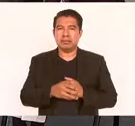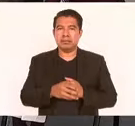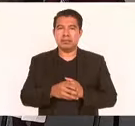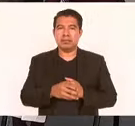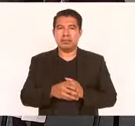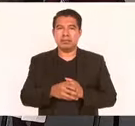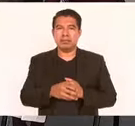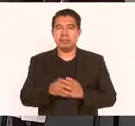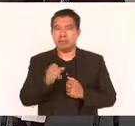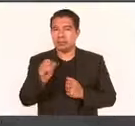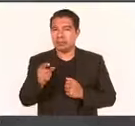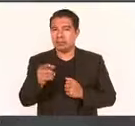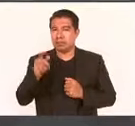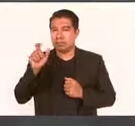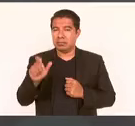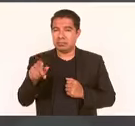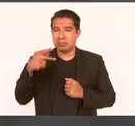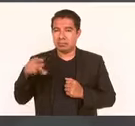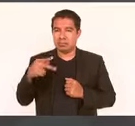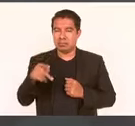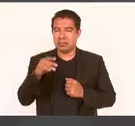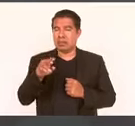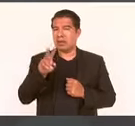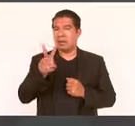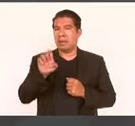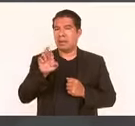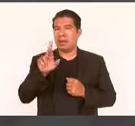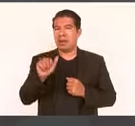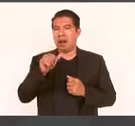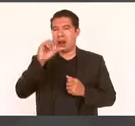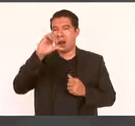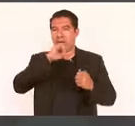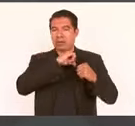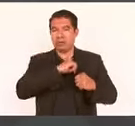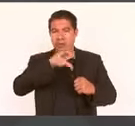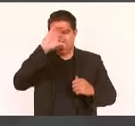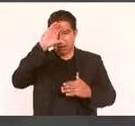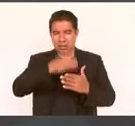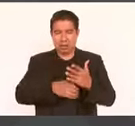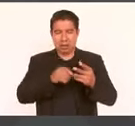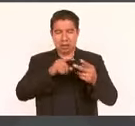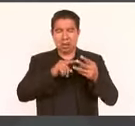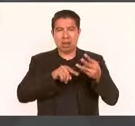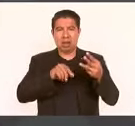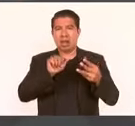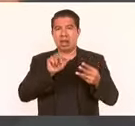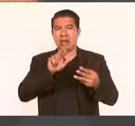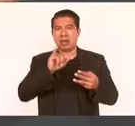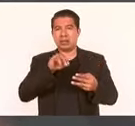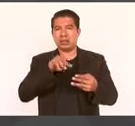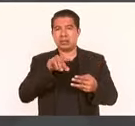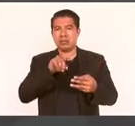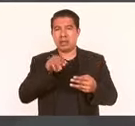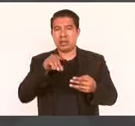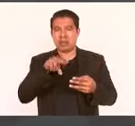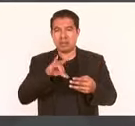el papel del obispo Vera, del obispo Arismendi, ahora el